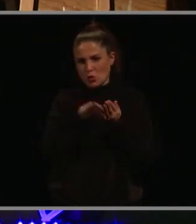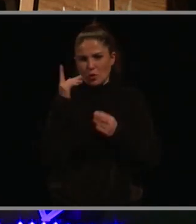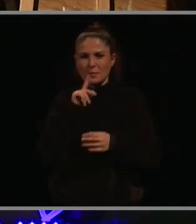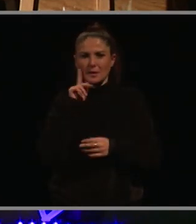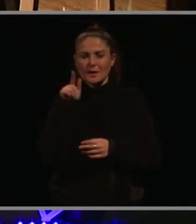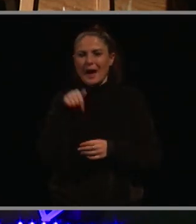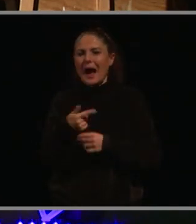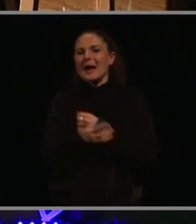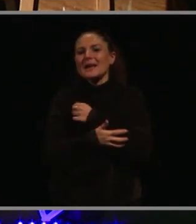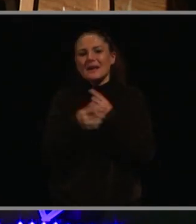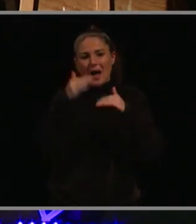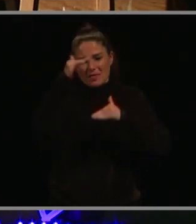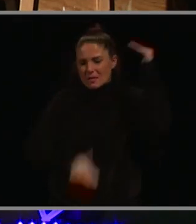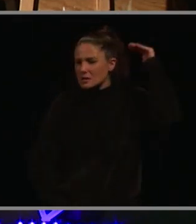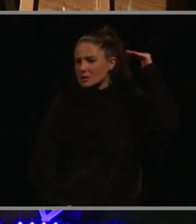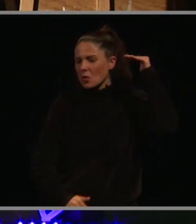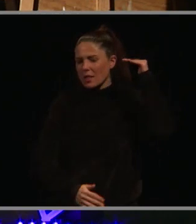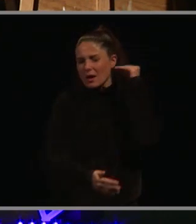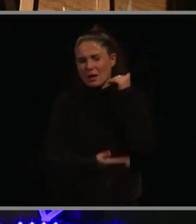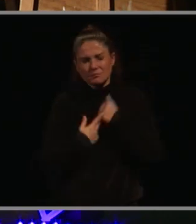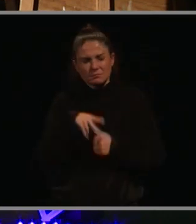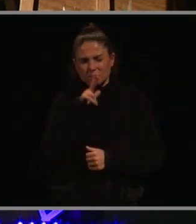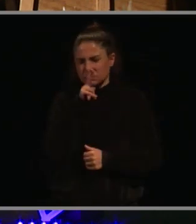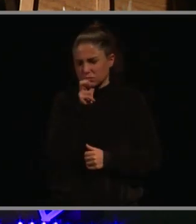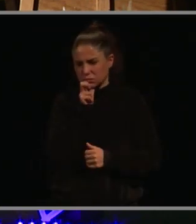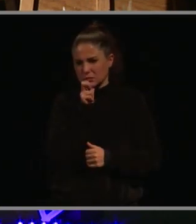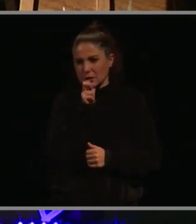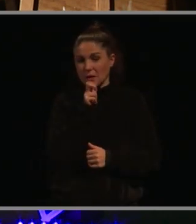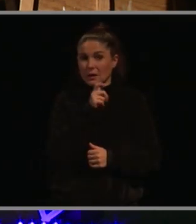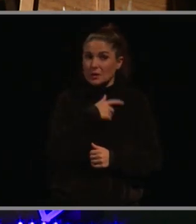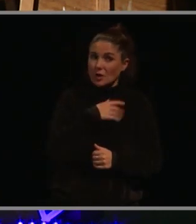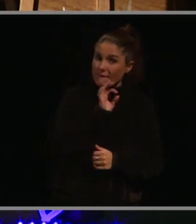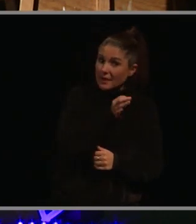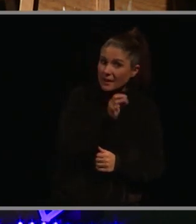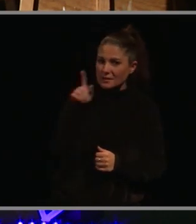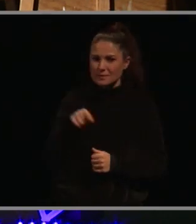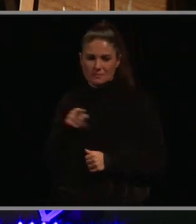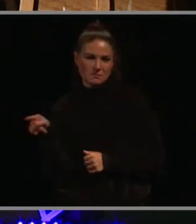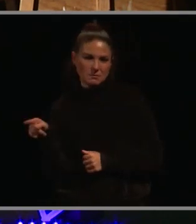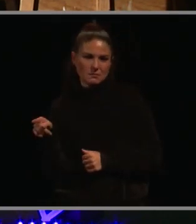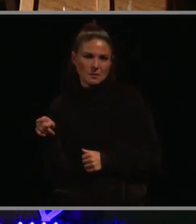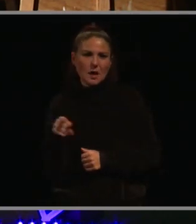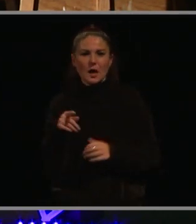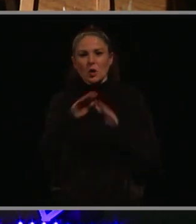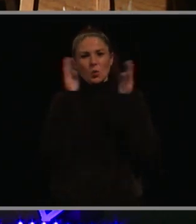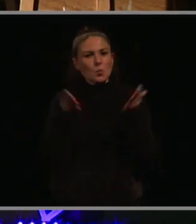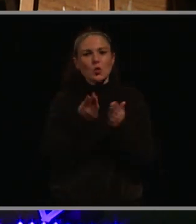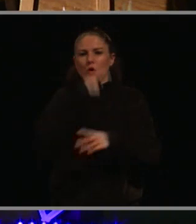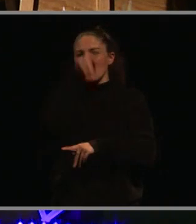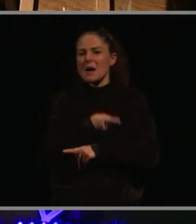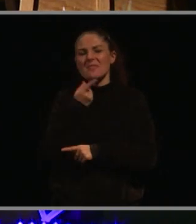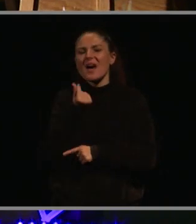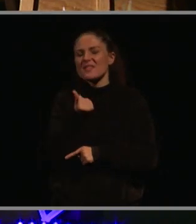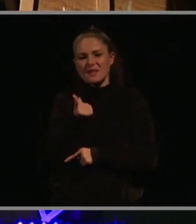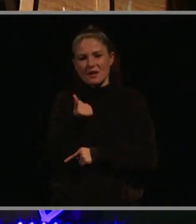es pasmosa y cruel. Lejos de la realidad, en un mundo en el que el dinero define si vives o mueres, no podemos hablar de